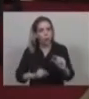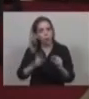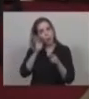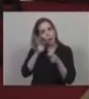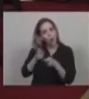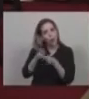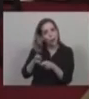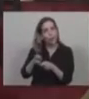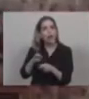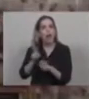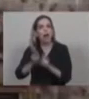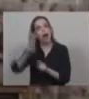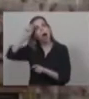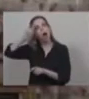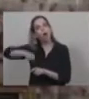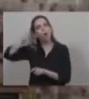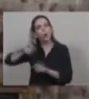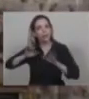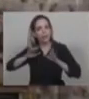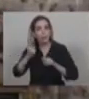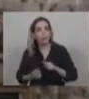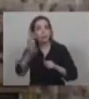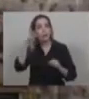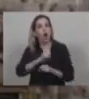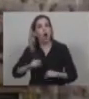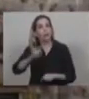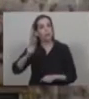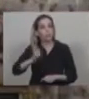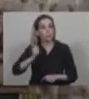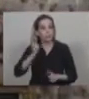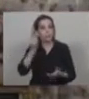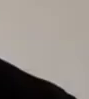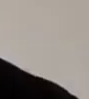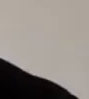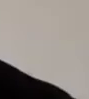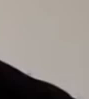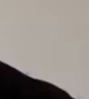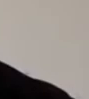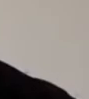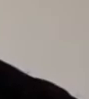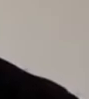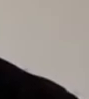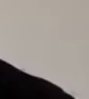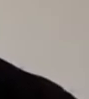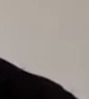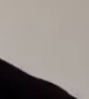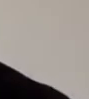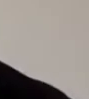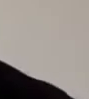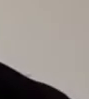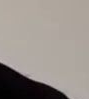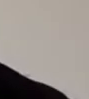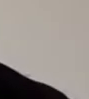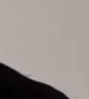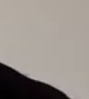fuero de Comodoro Py, que está tan desprestigiado que necesita realmente una renovación y un cambio de aire. Hay